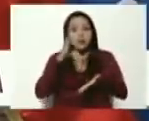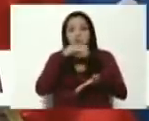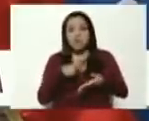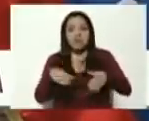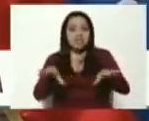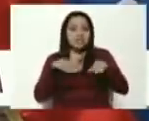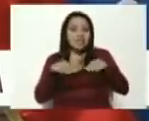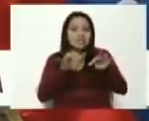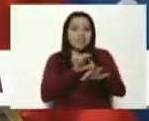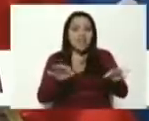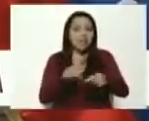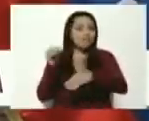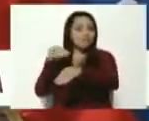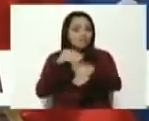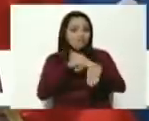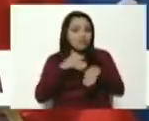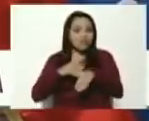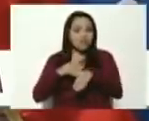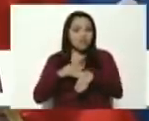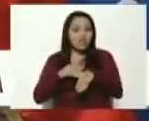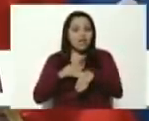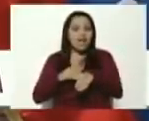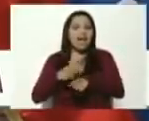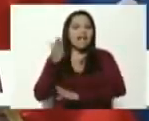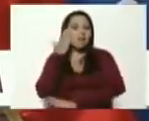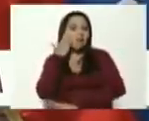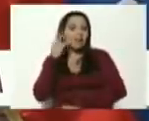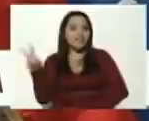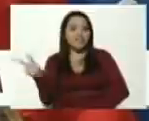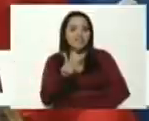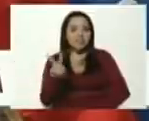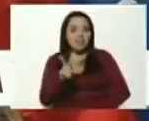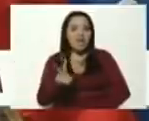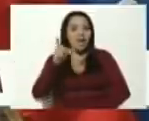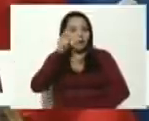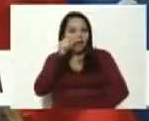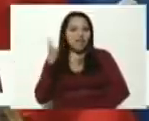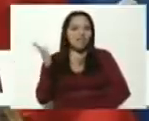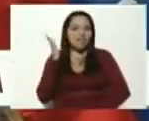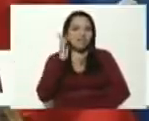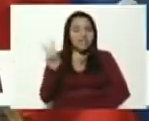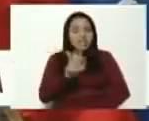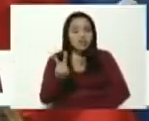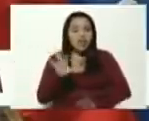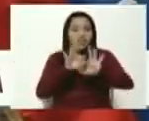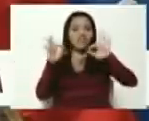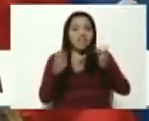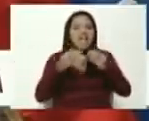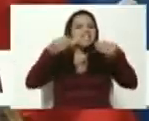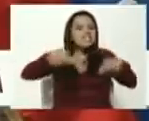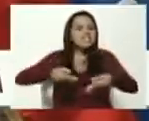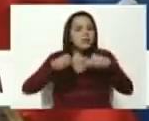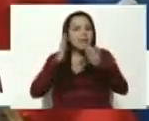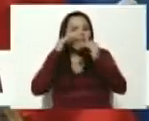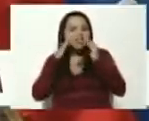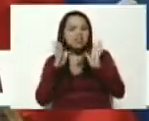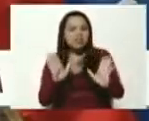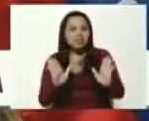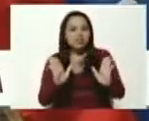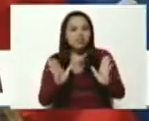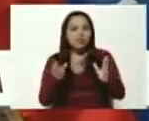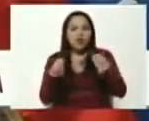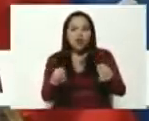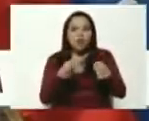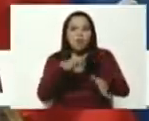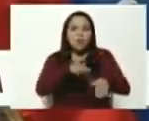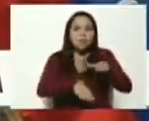alerta a la madre venezolana, al padre venezolano, a la familia. Siempre hay que estar atento de los